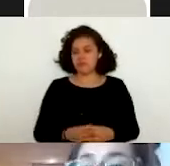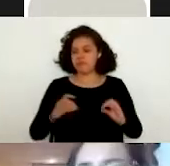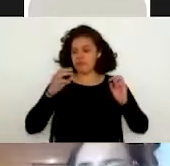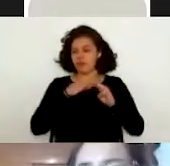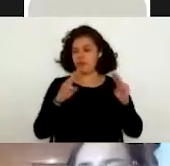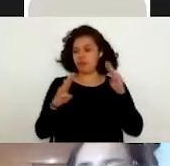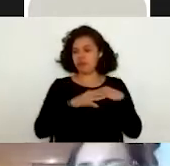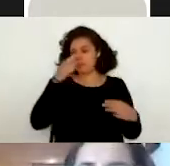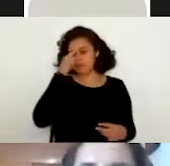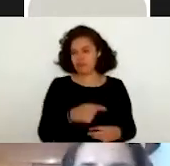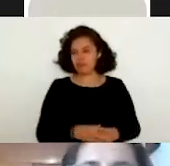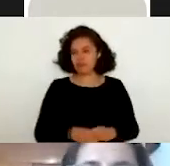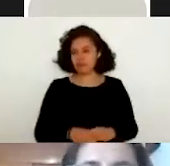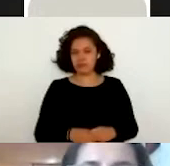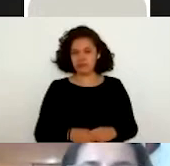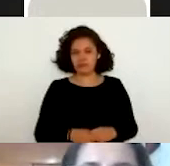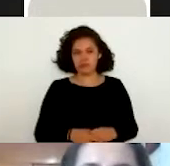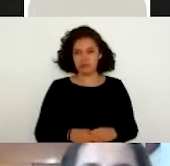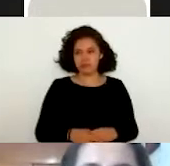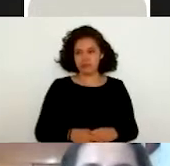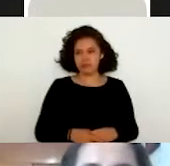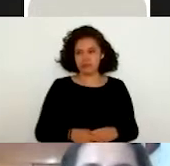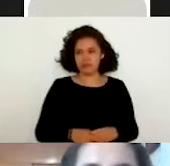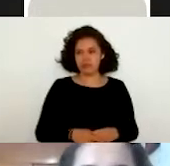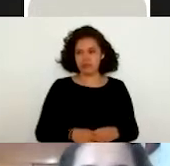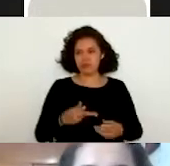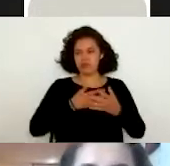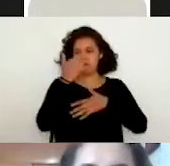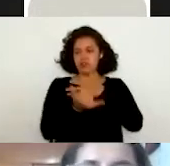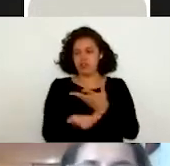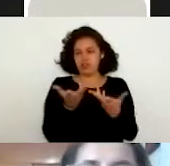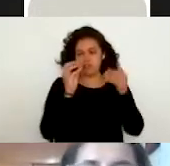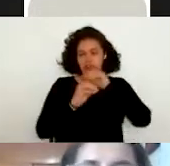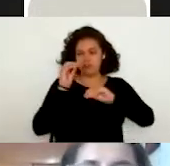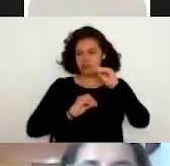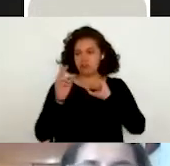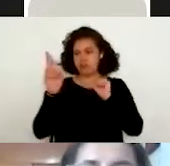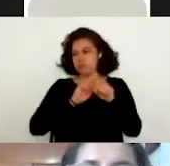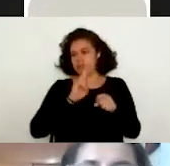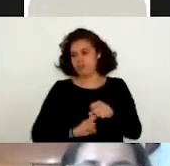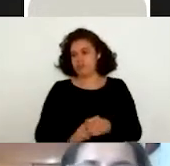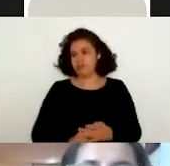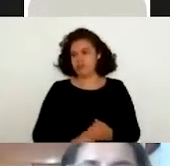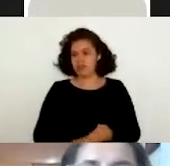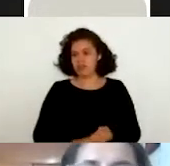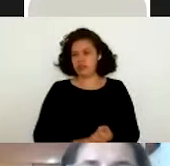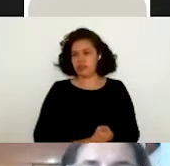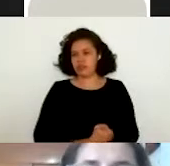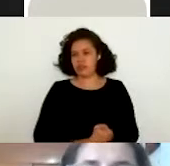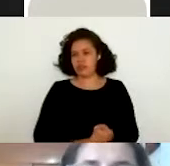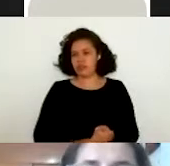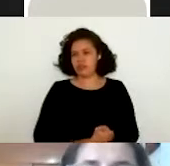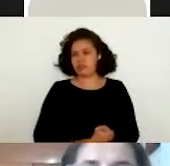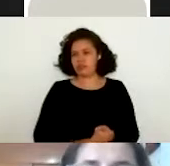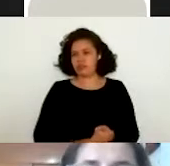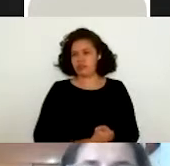materiales para ver la formulación de un proyecto, usualmente les colocan de